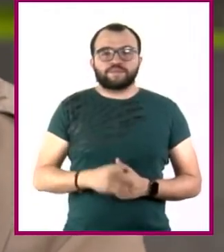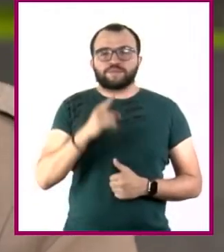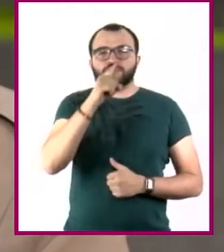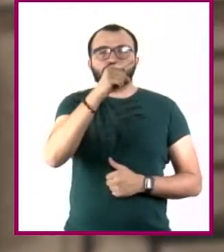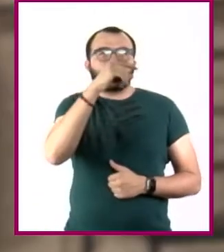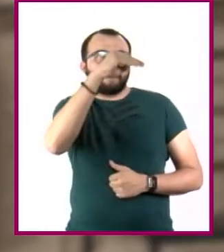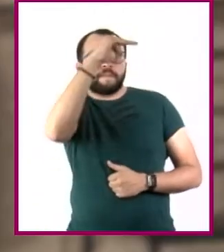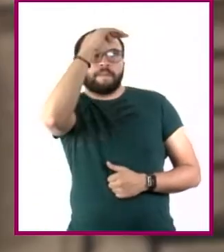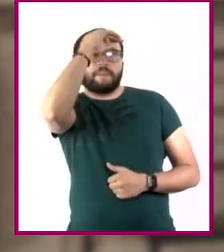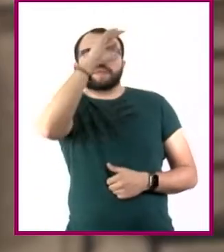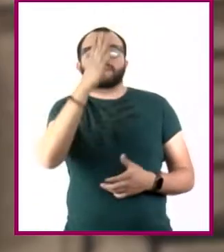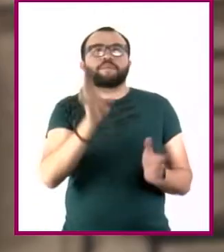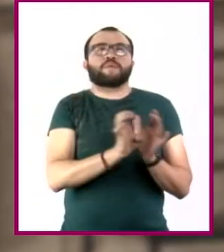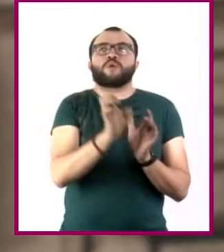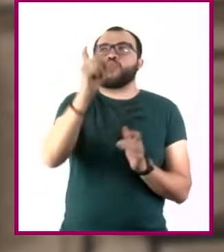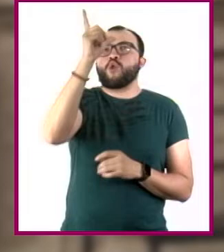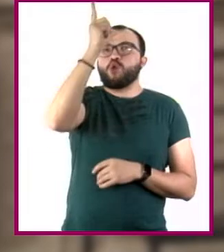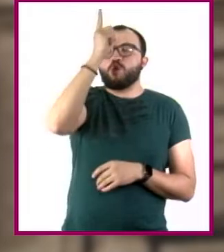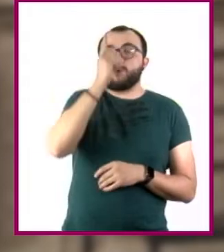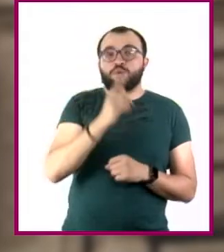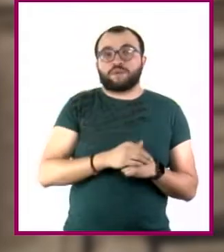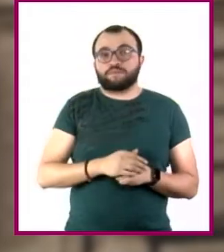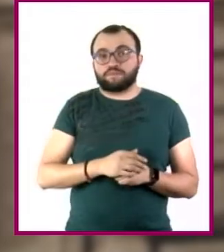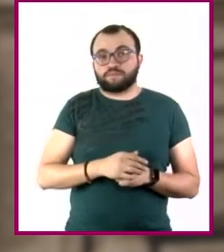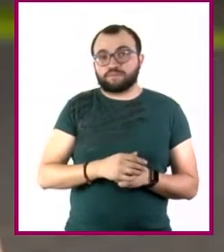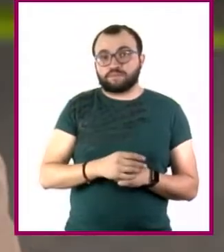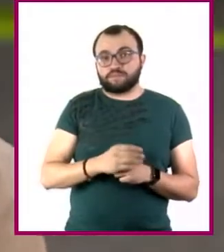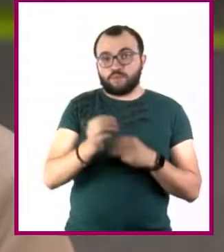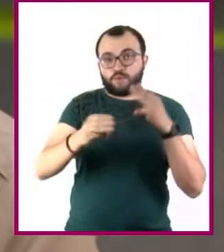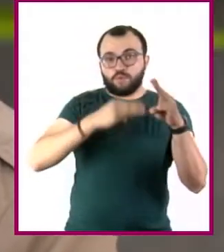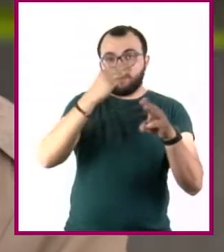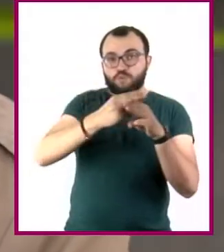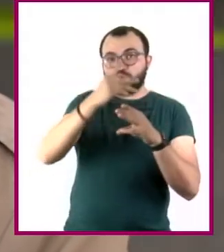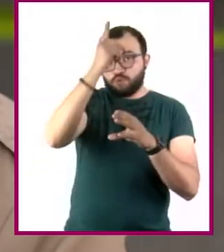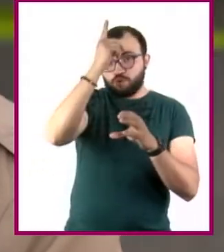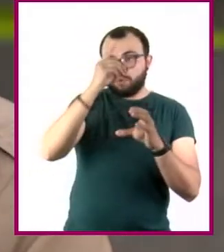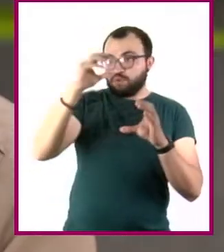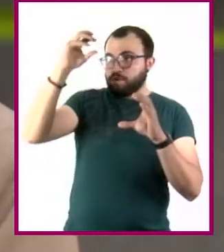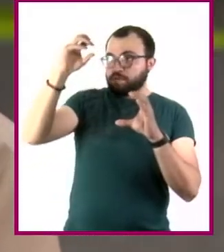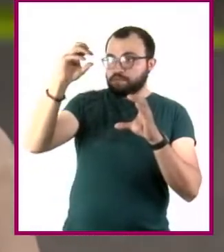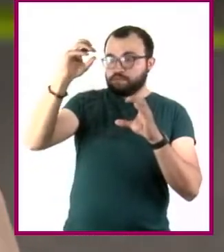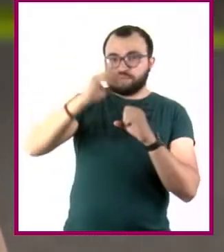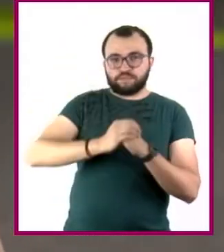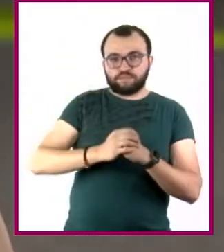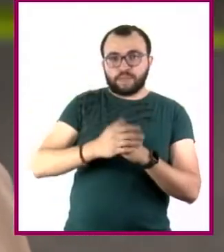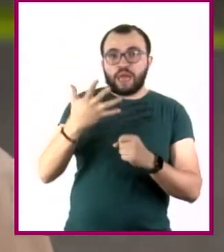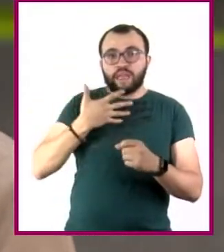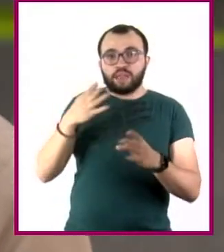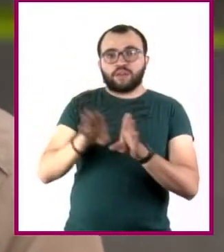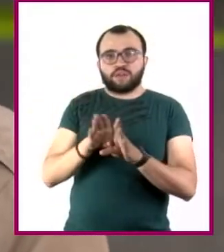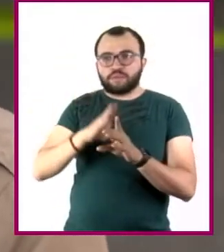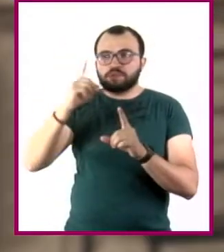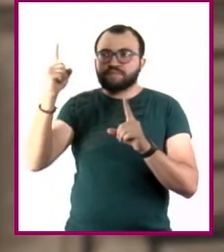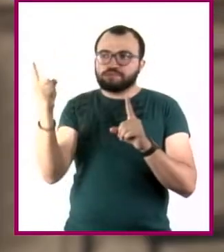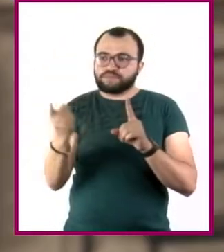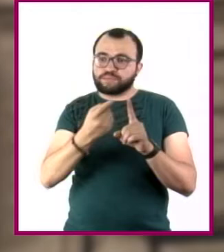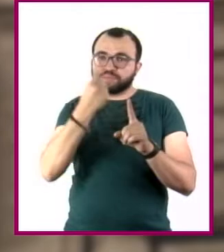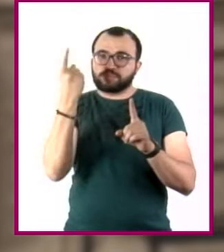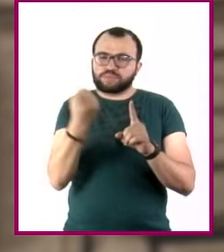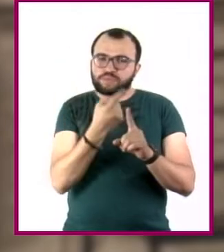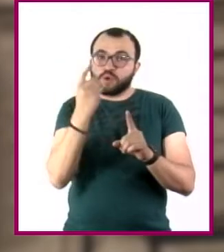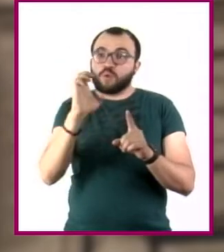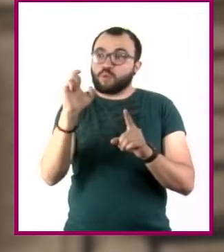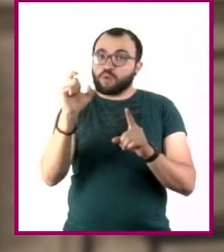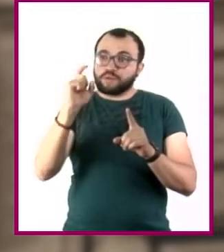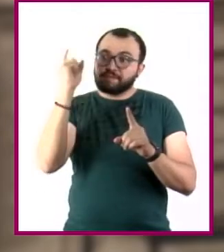Piense en la Luna. Orbita alrededor de la Tierra. Tiene sus ciclos y los ciclos afectan las mareas.